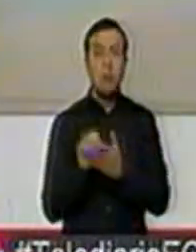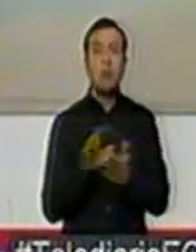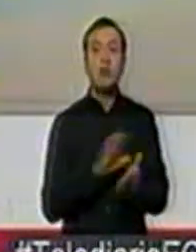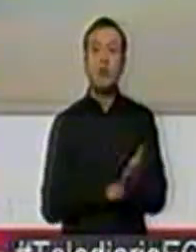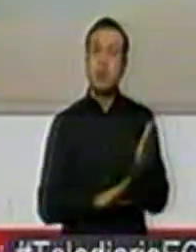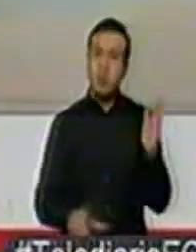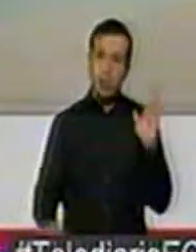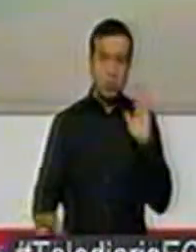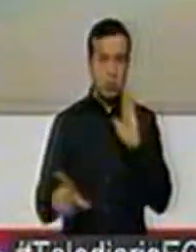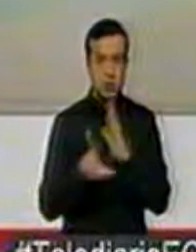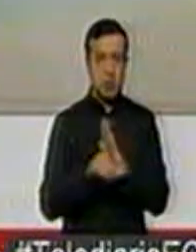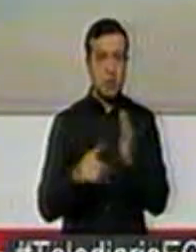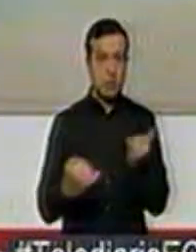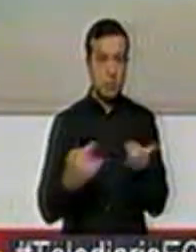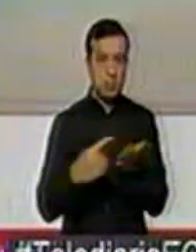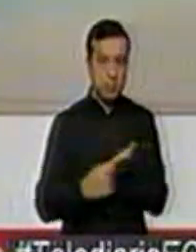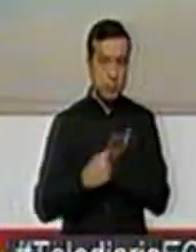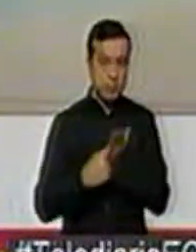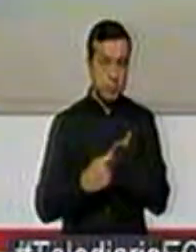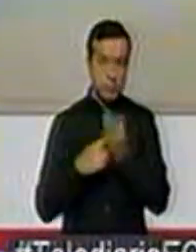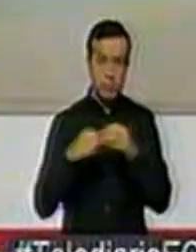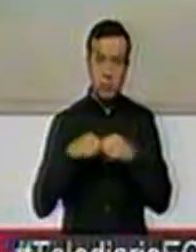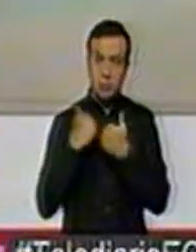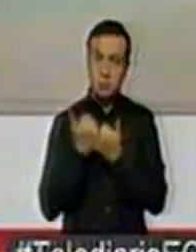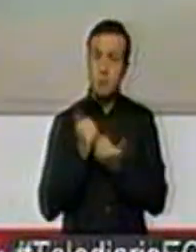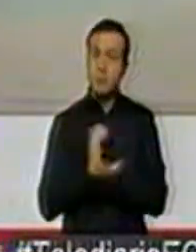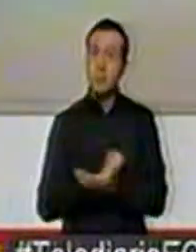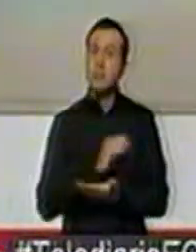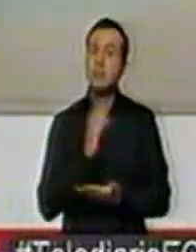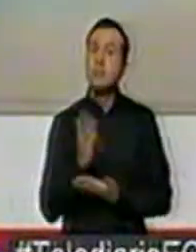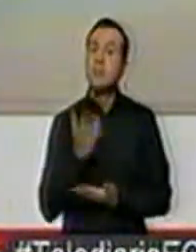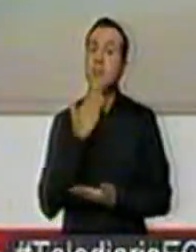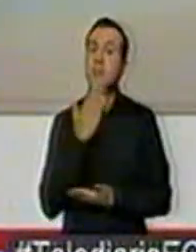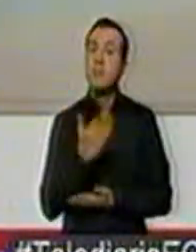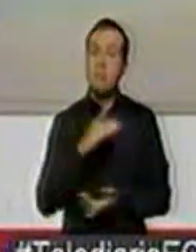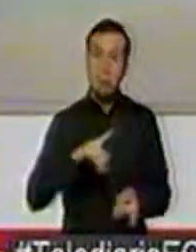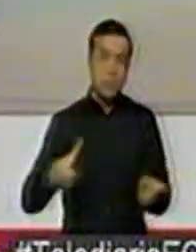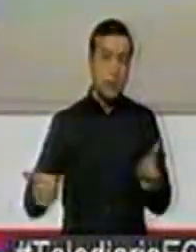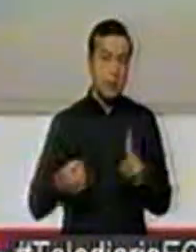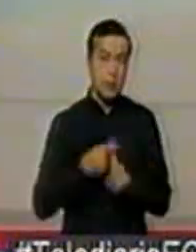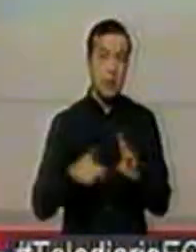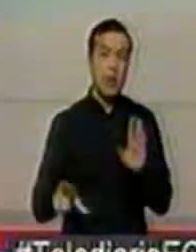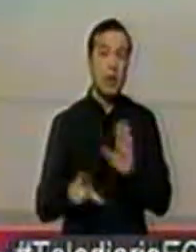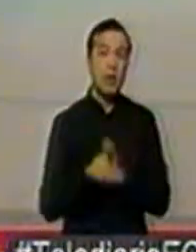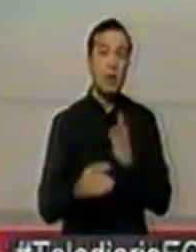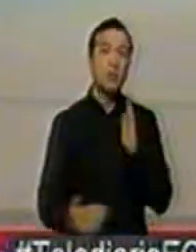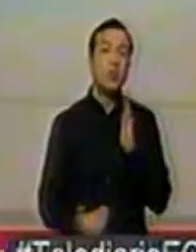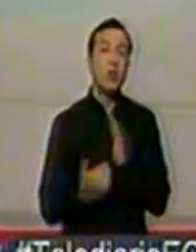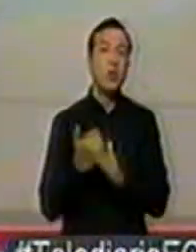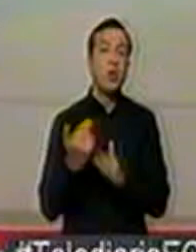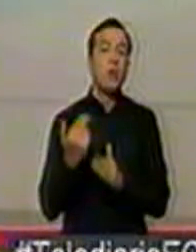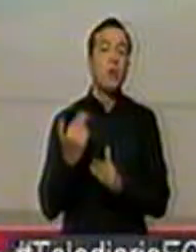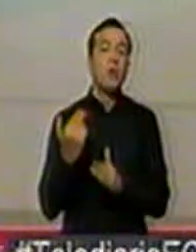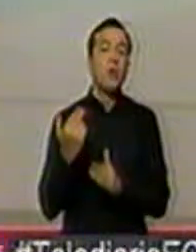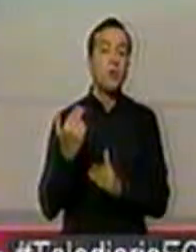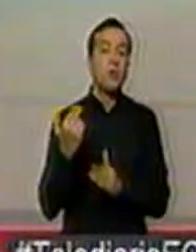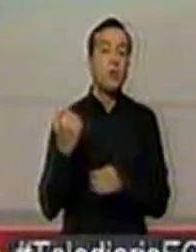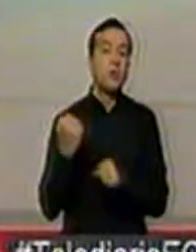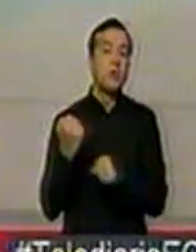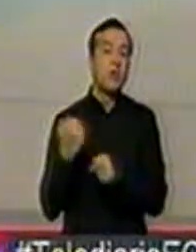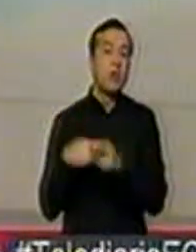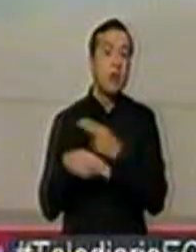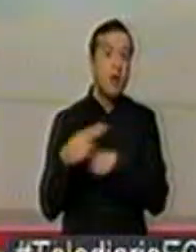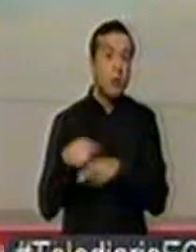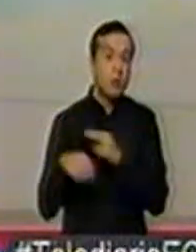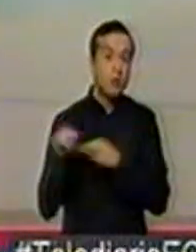que entra a la discusión al primer debate de la asamblea nacional sería la primera ley de emprendimiento en el ecuador con lo cual se estaría